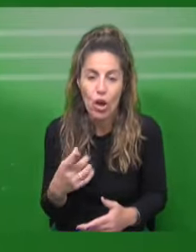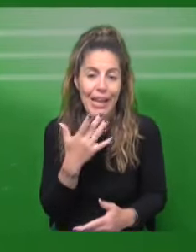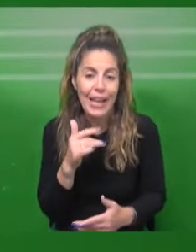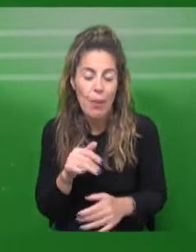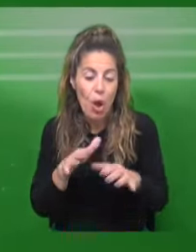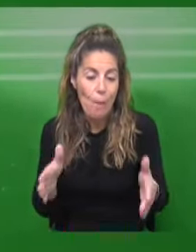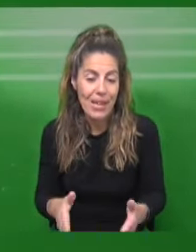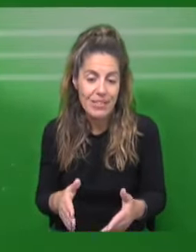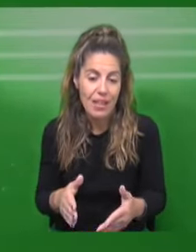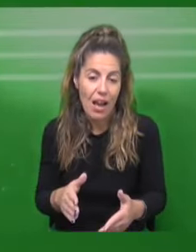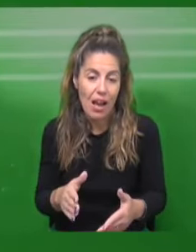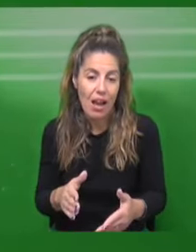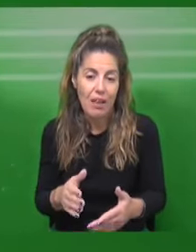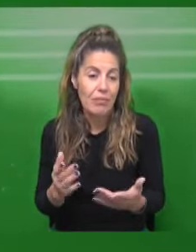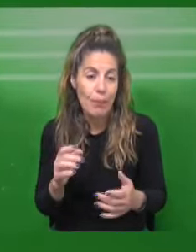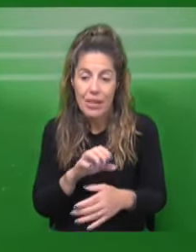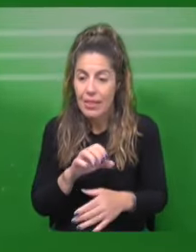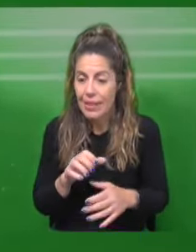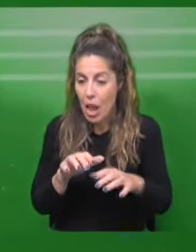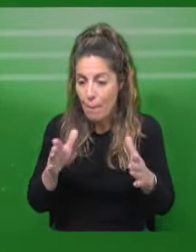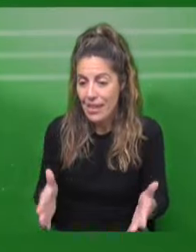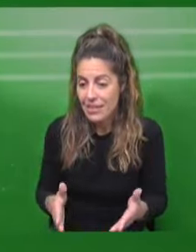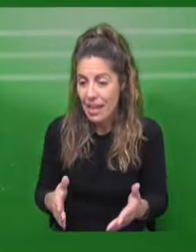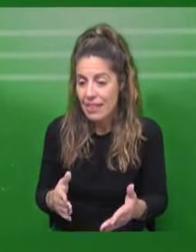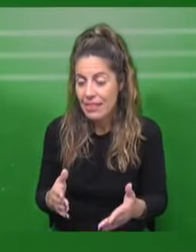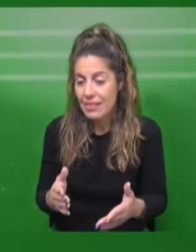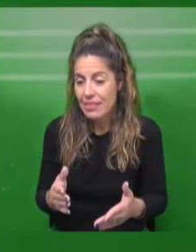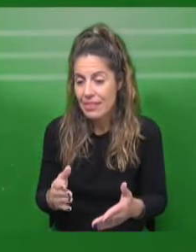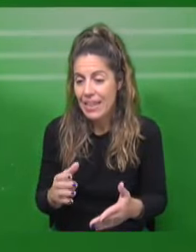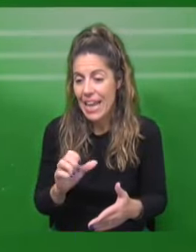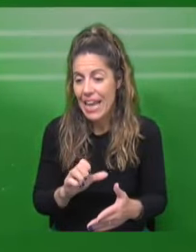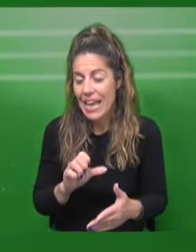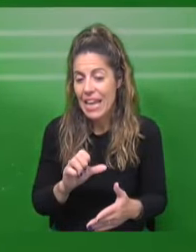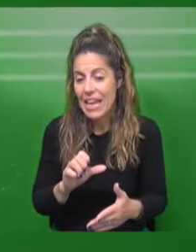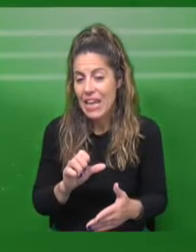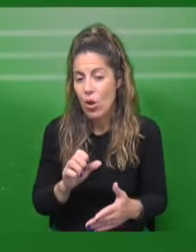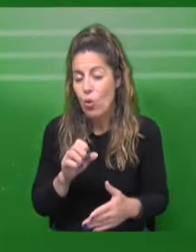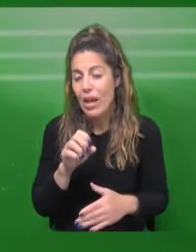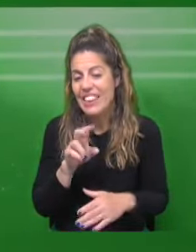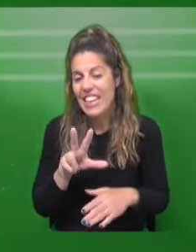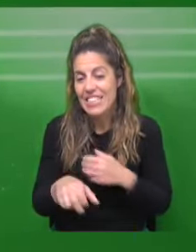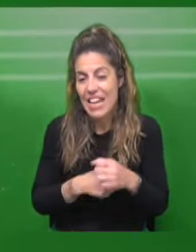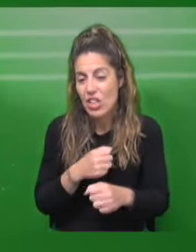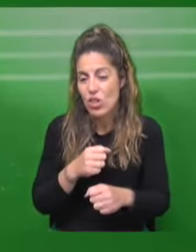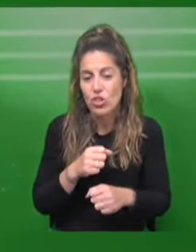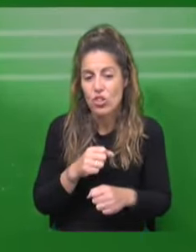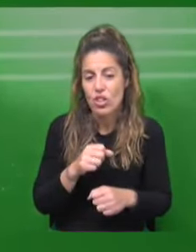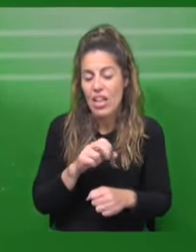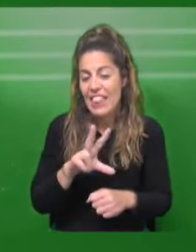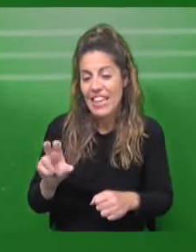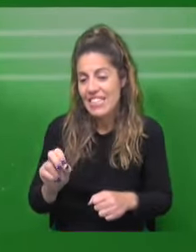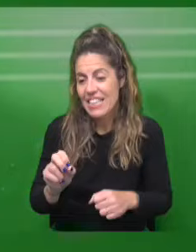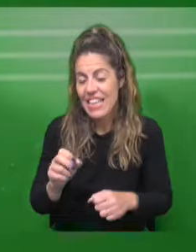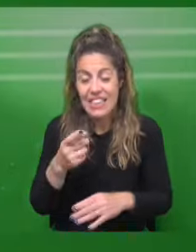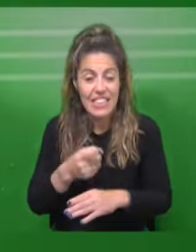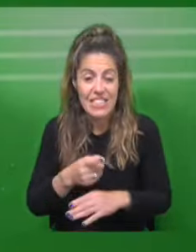mesa ejecutiva voy a hablar de la mesa ejecutiva en 3 años 426 resoluciones 404 por este por unanimidad